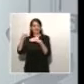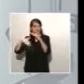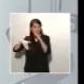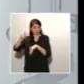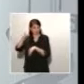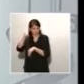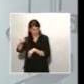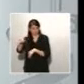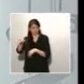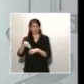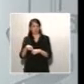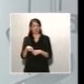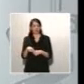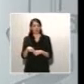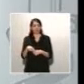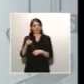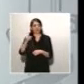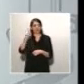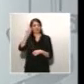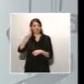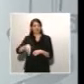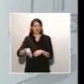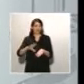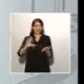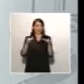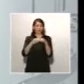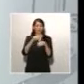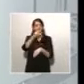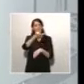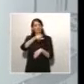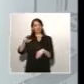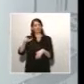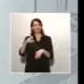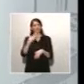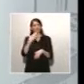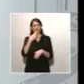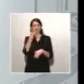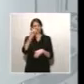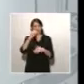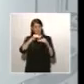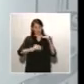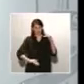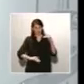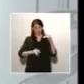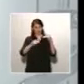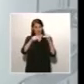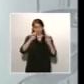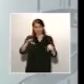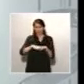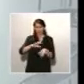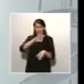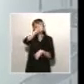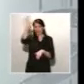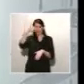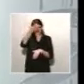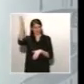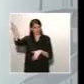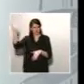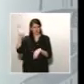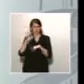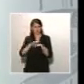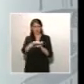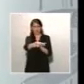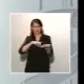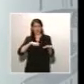El grupo de menores de 30 años, igual que se ve en todos los países, porque en la mayoría de los países el virus obviamente se comporta de manera